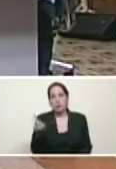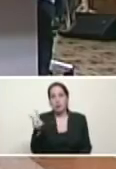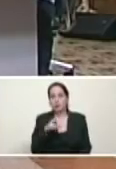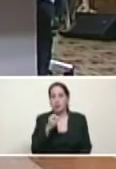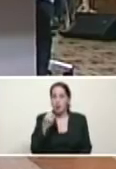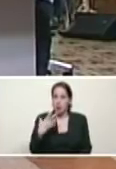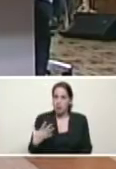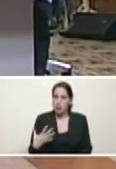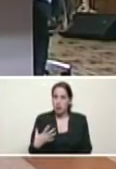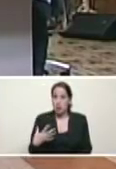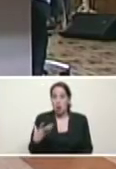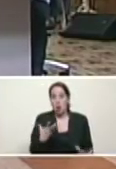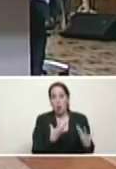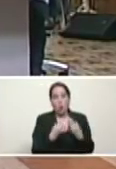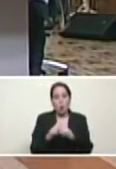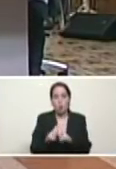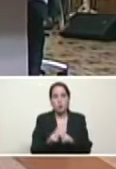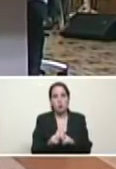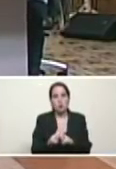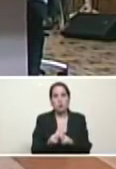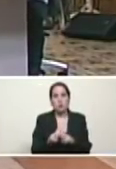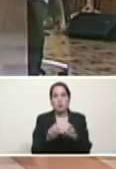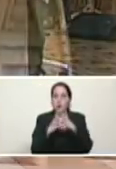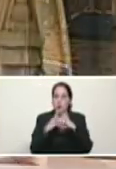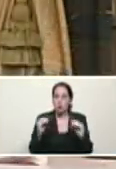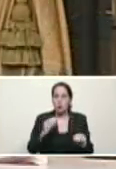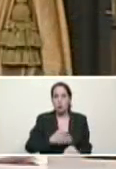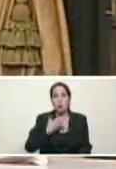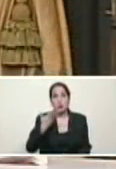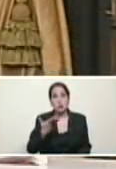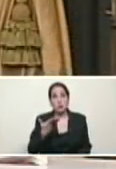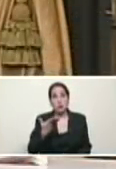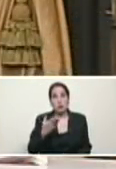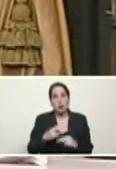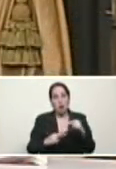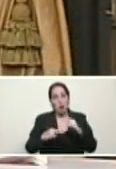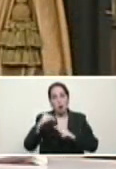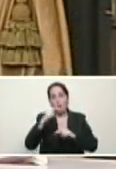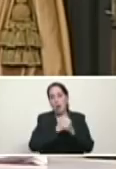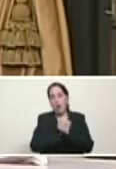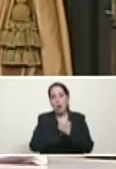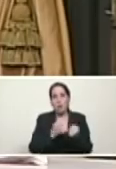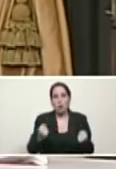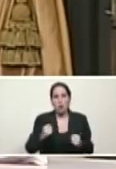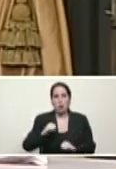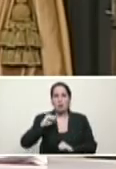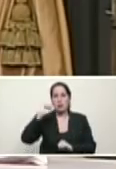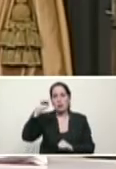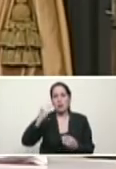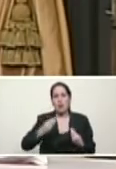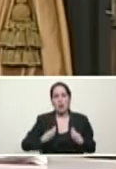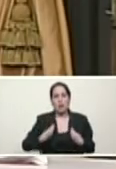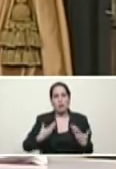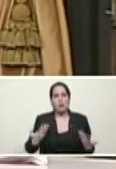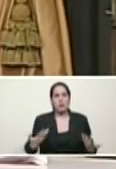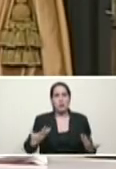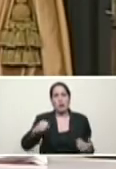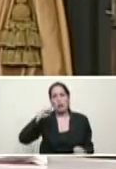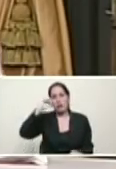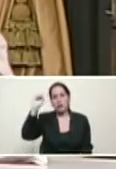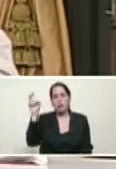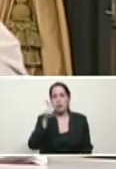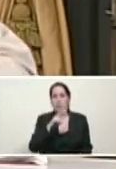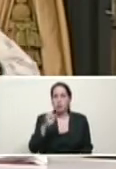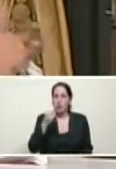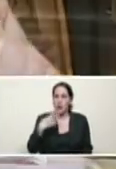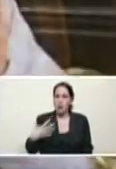Bella. Juntos, todo es posible. Obras son amores. Que viva la misión Venezuela Bella. Que viva